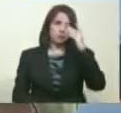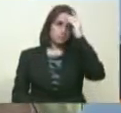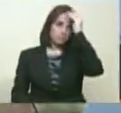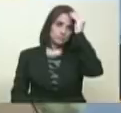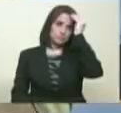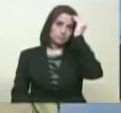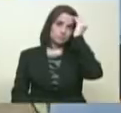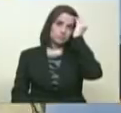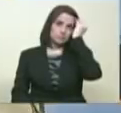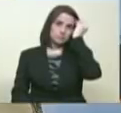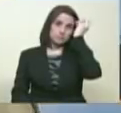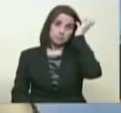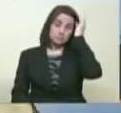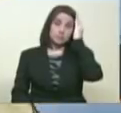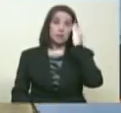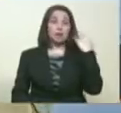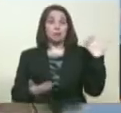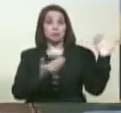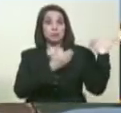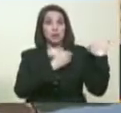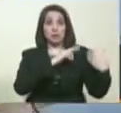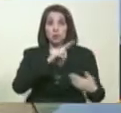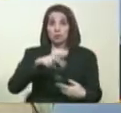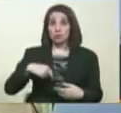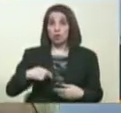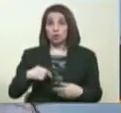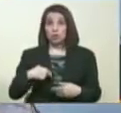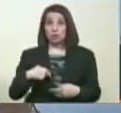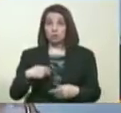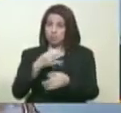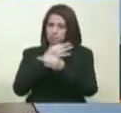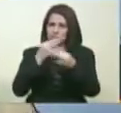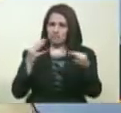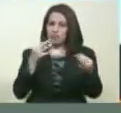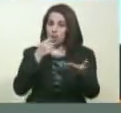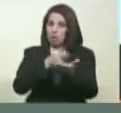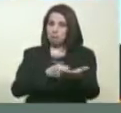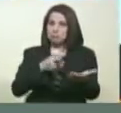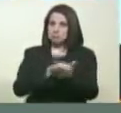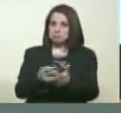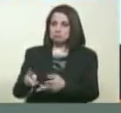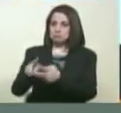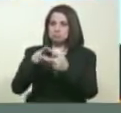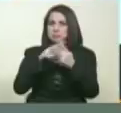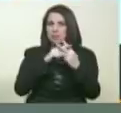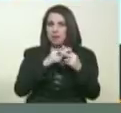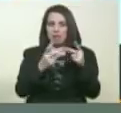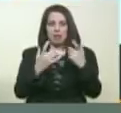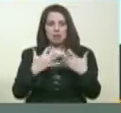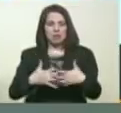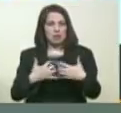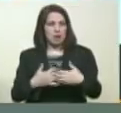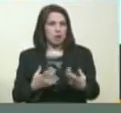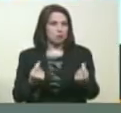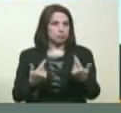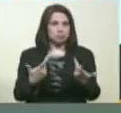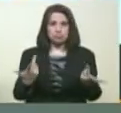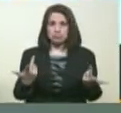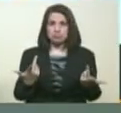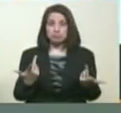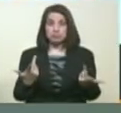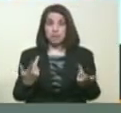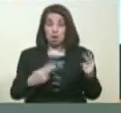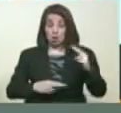nos corresponde a nosotros hacer eficientes las inversiones, hacer eficientes las empresas, etcétera, etcétera. E ir